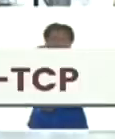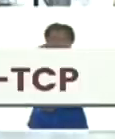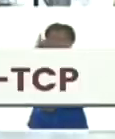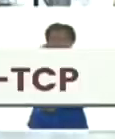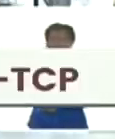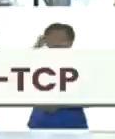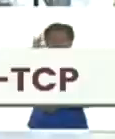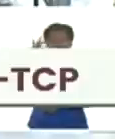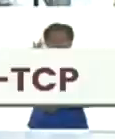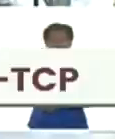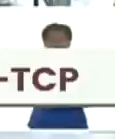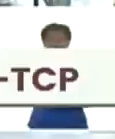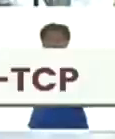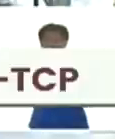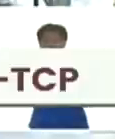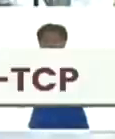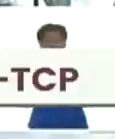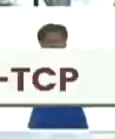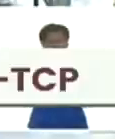planteando,